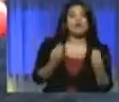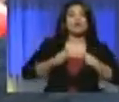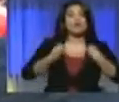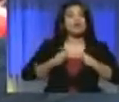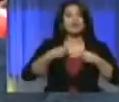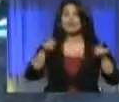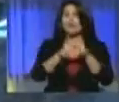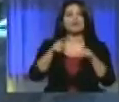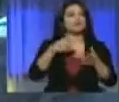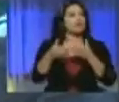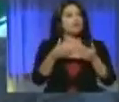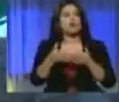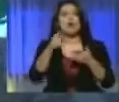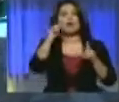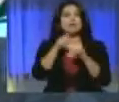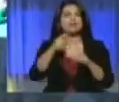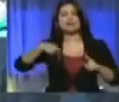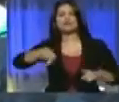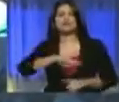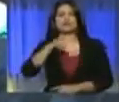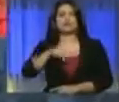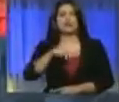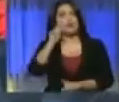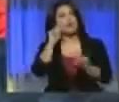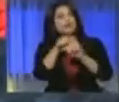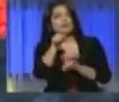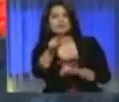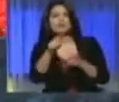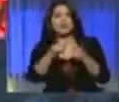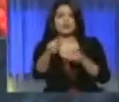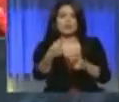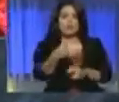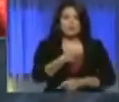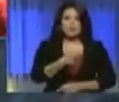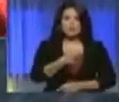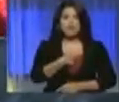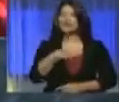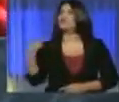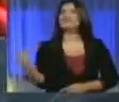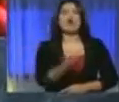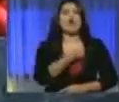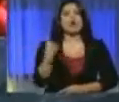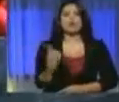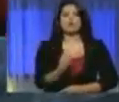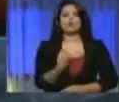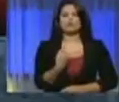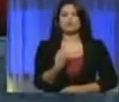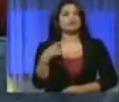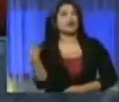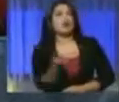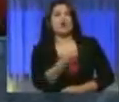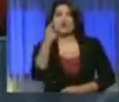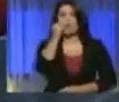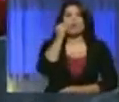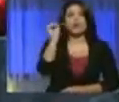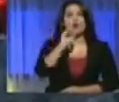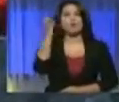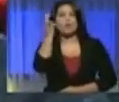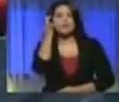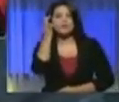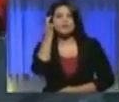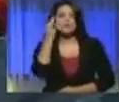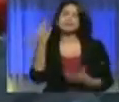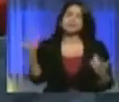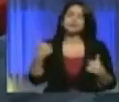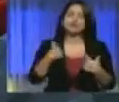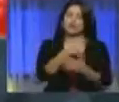tenía, por nosotros, por ti, por mí, por todos, por todas. Así que quiero